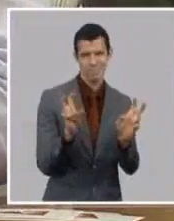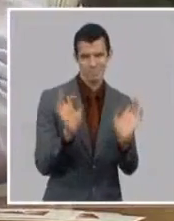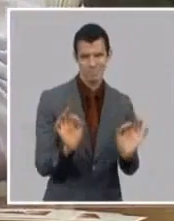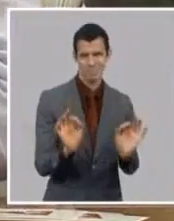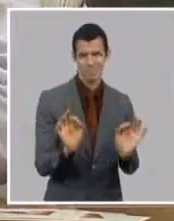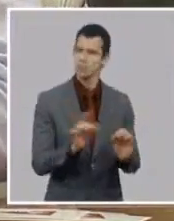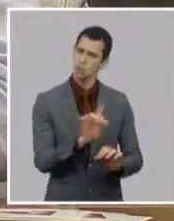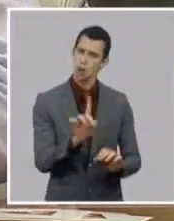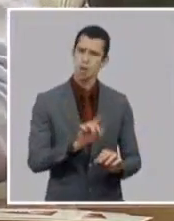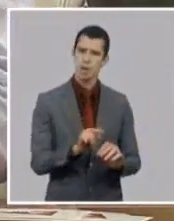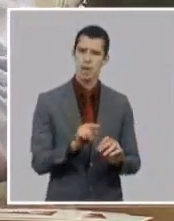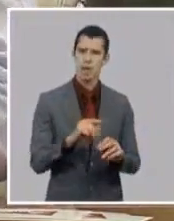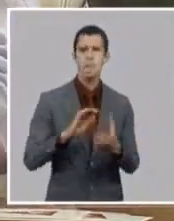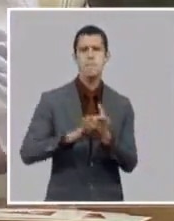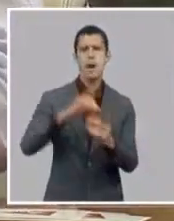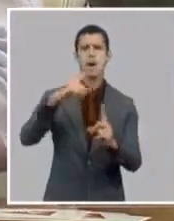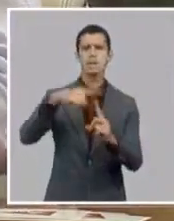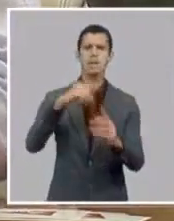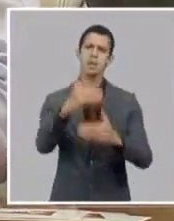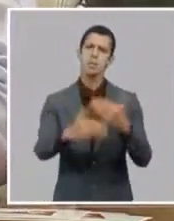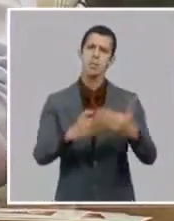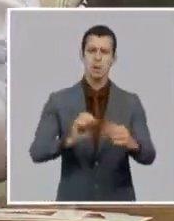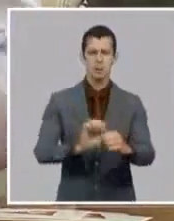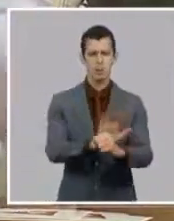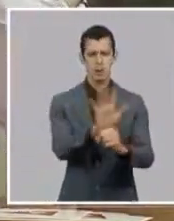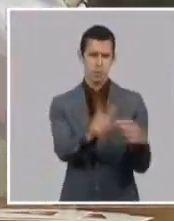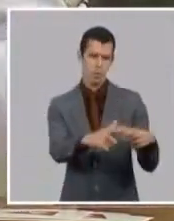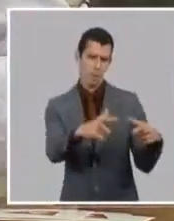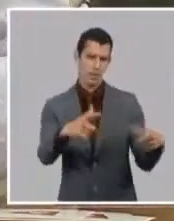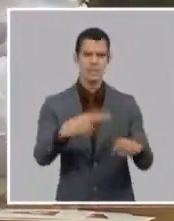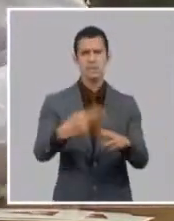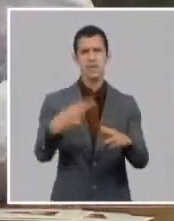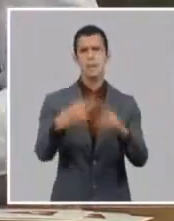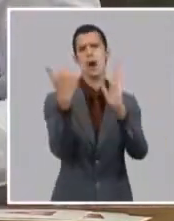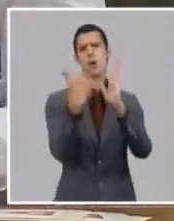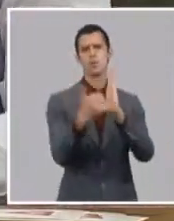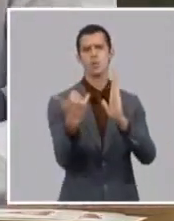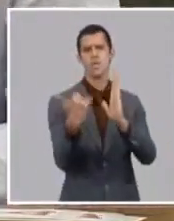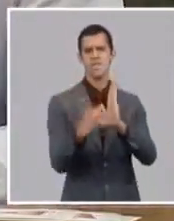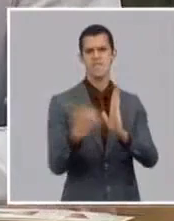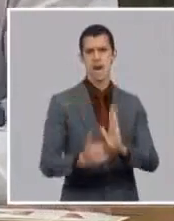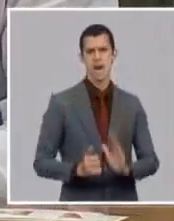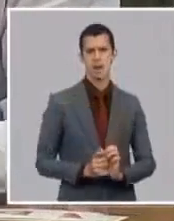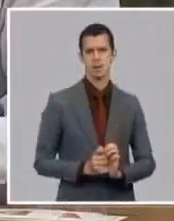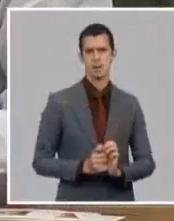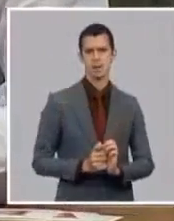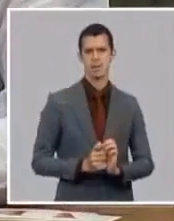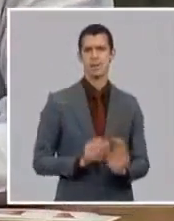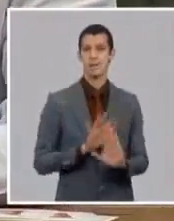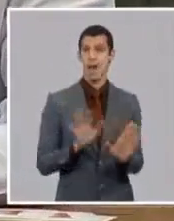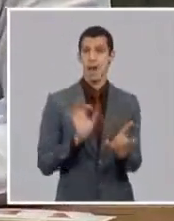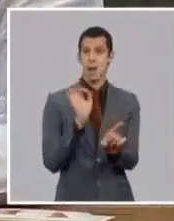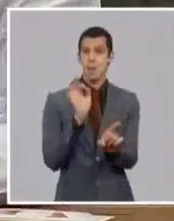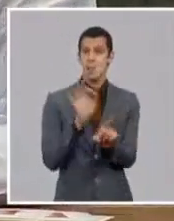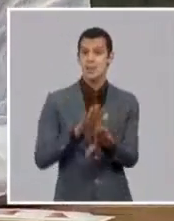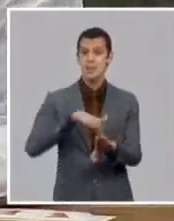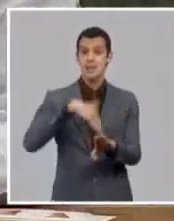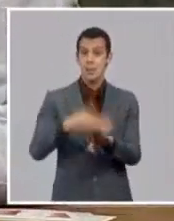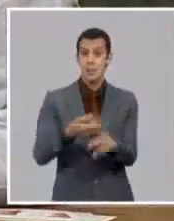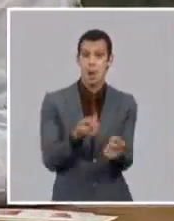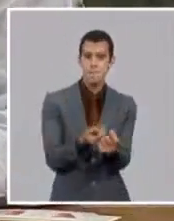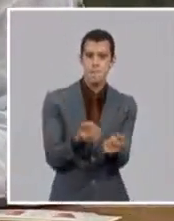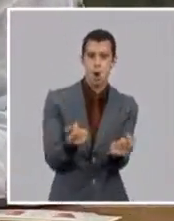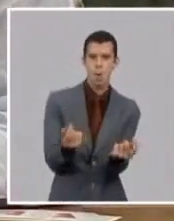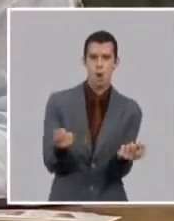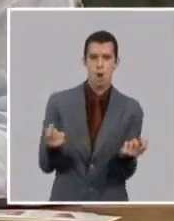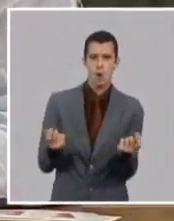una situación que podía crear irritación, que podía crear inseguridad, para entonces potenciar el descontento social, para